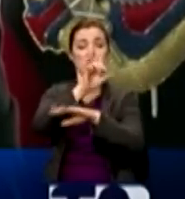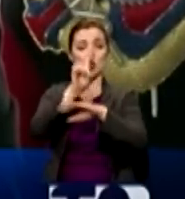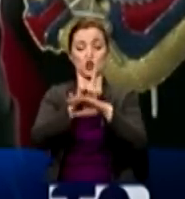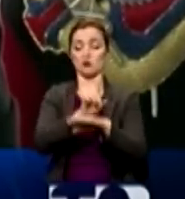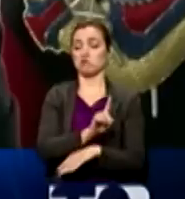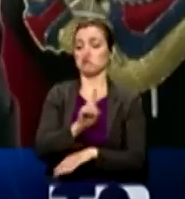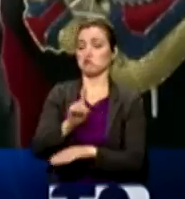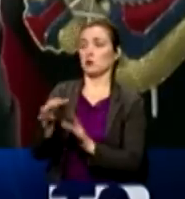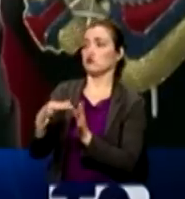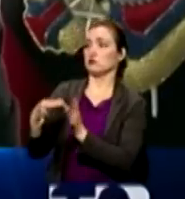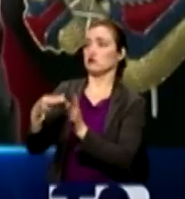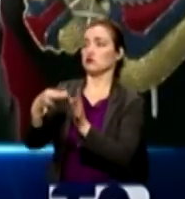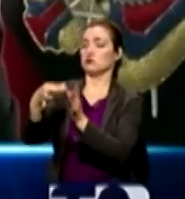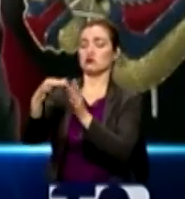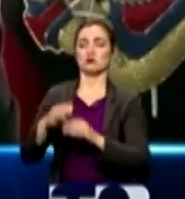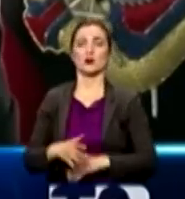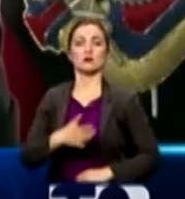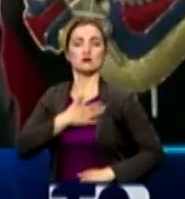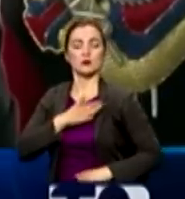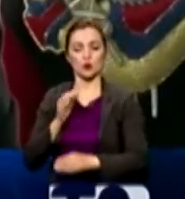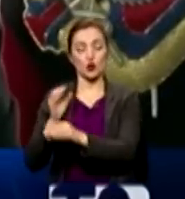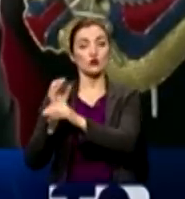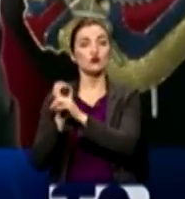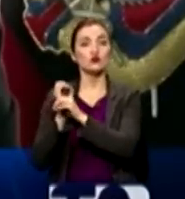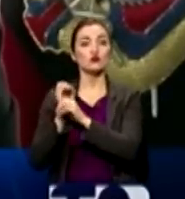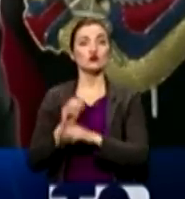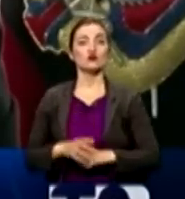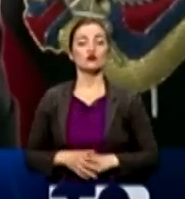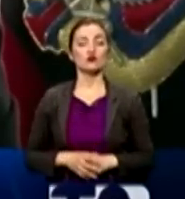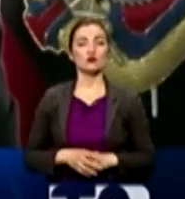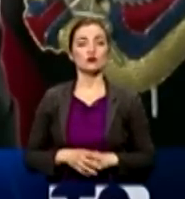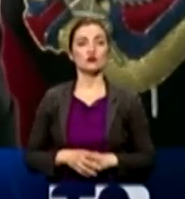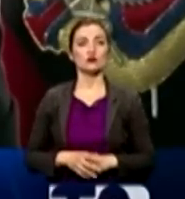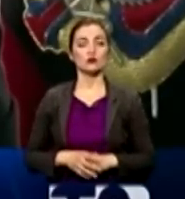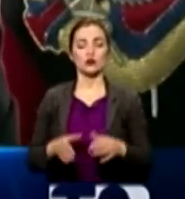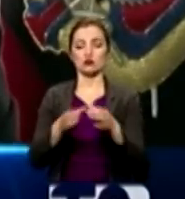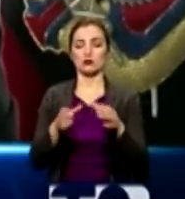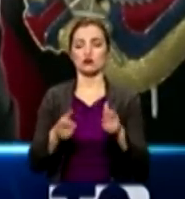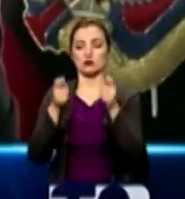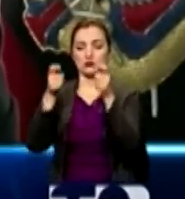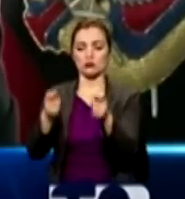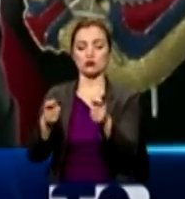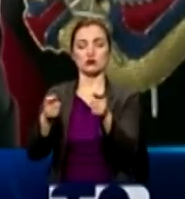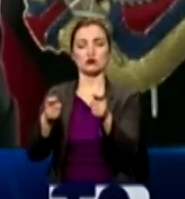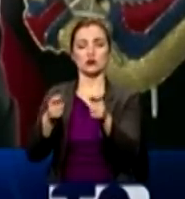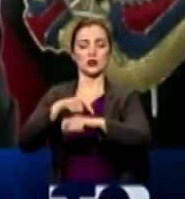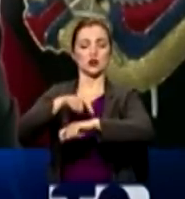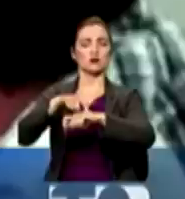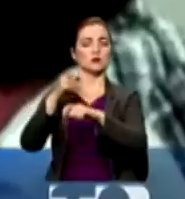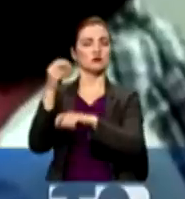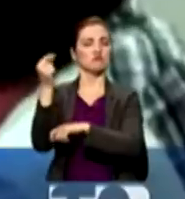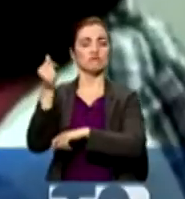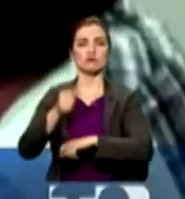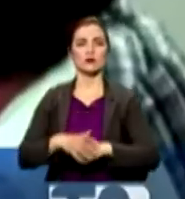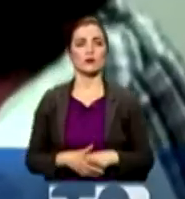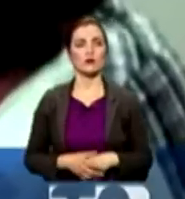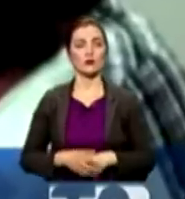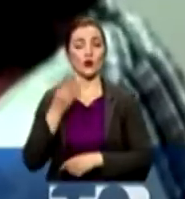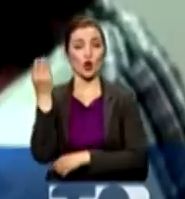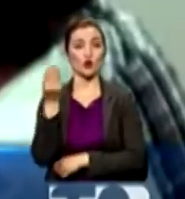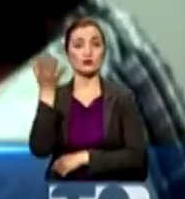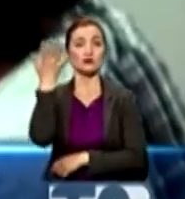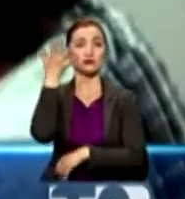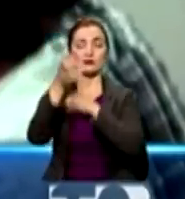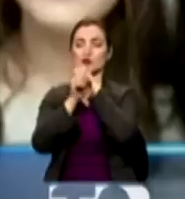guíe. Y es mi obligación el entregarle la certificación en el menor tiempo posible. Es que el joven